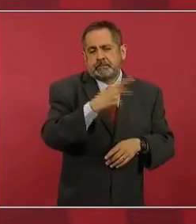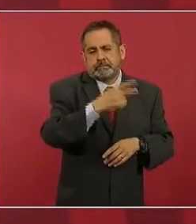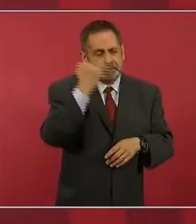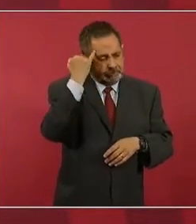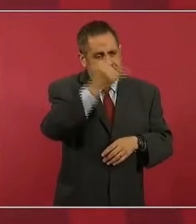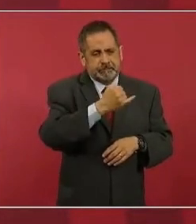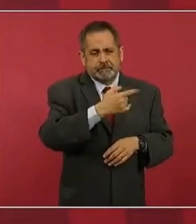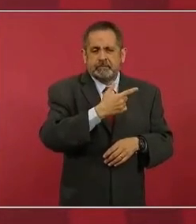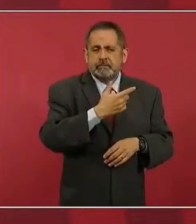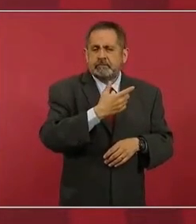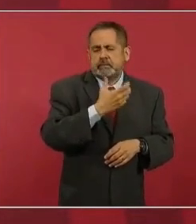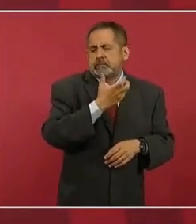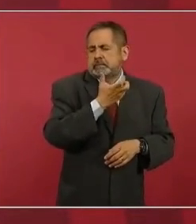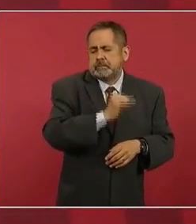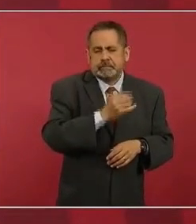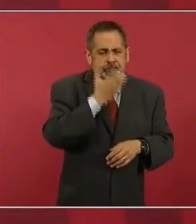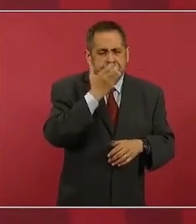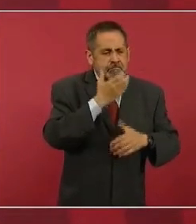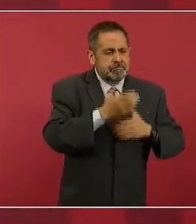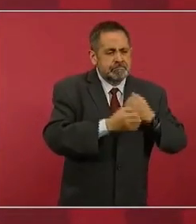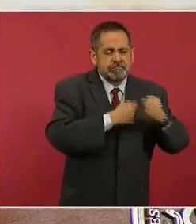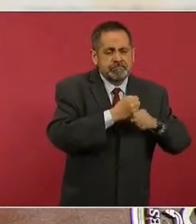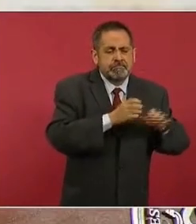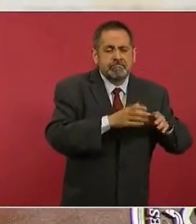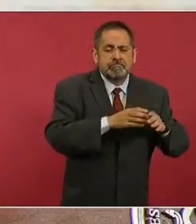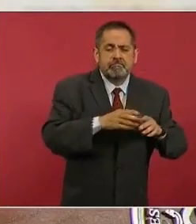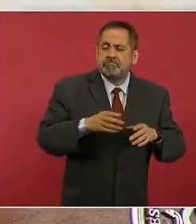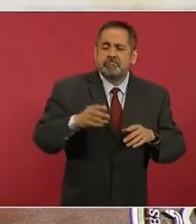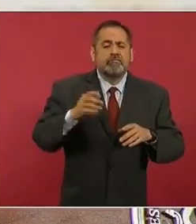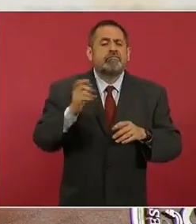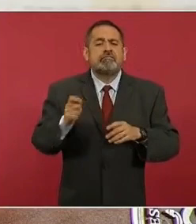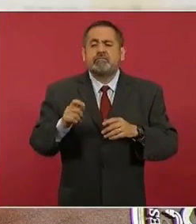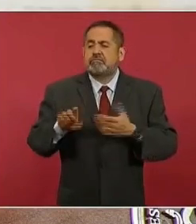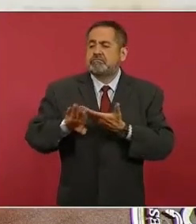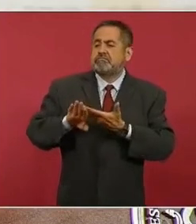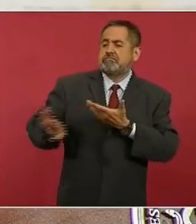muy conservador, clasista, racista,